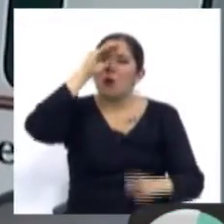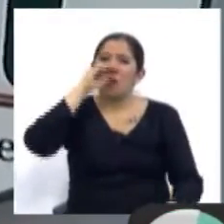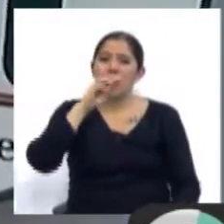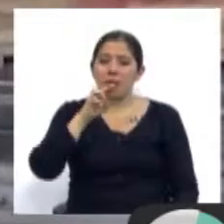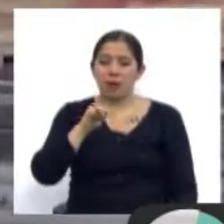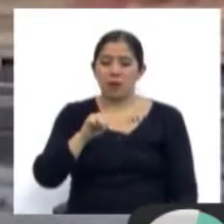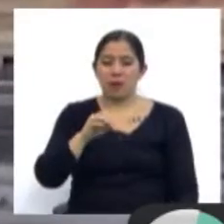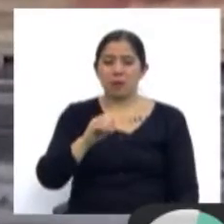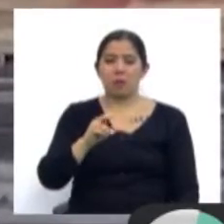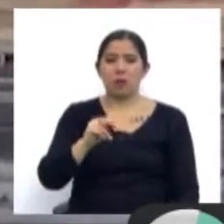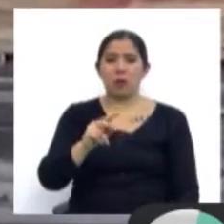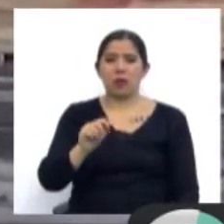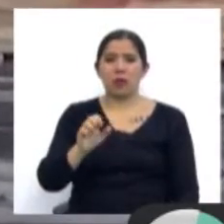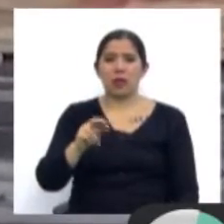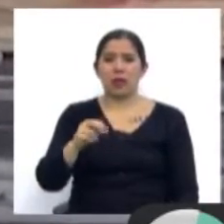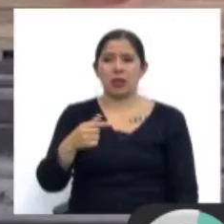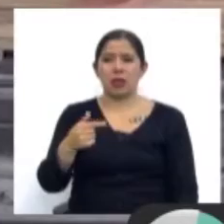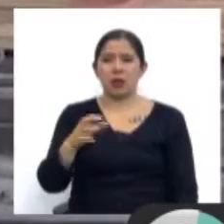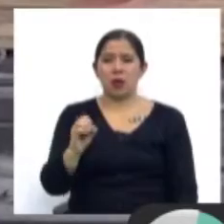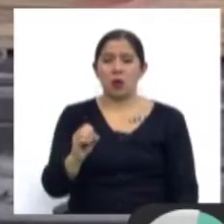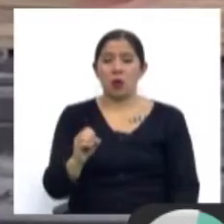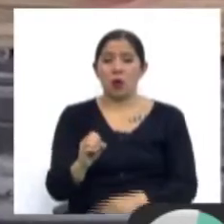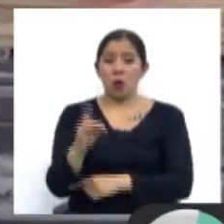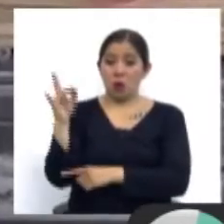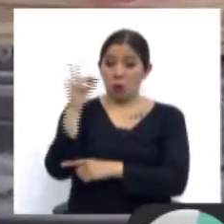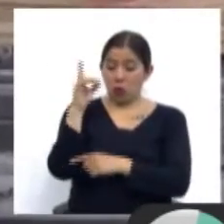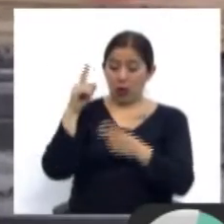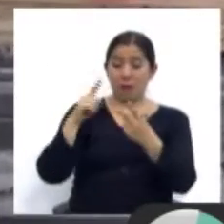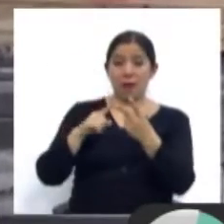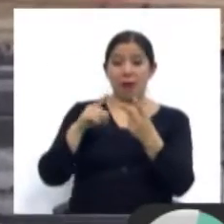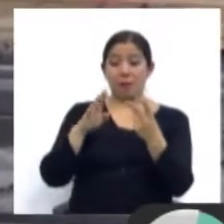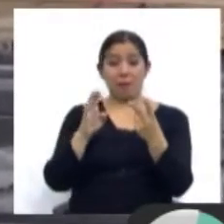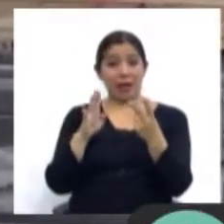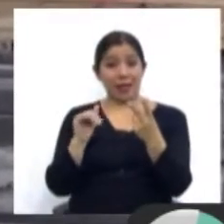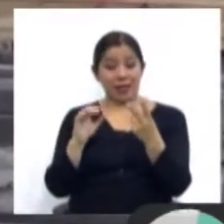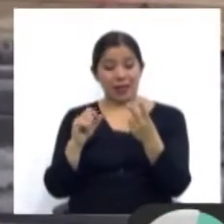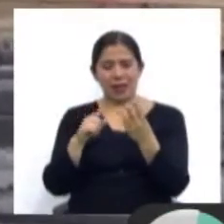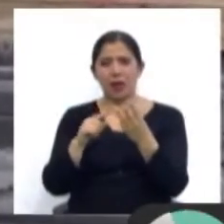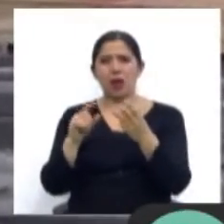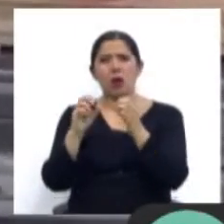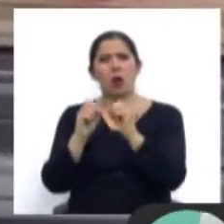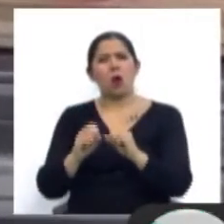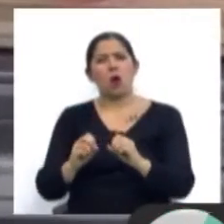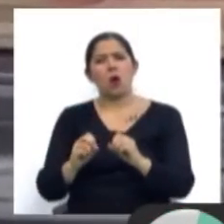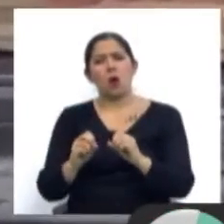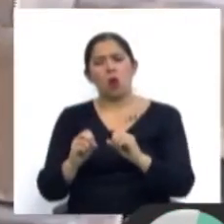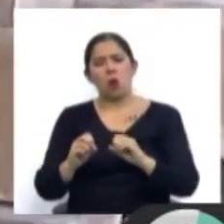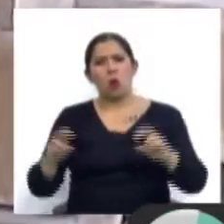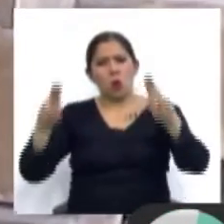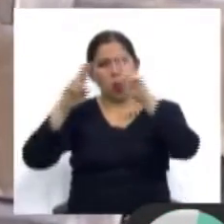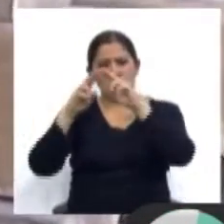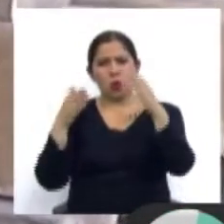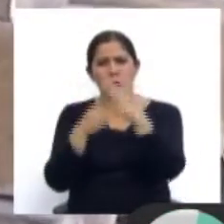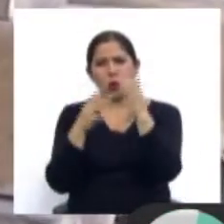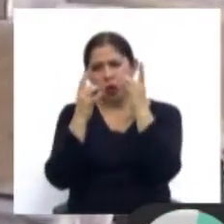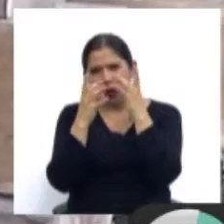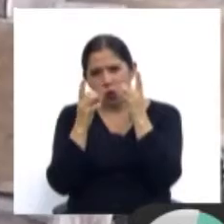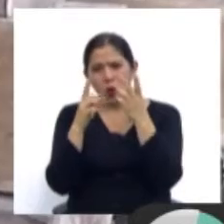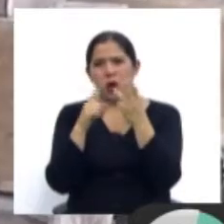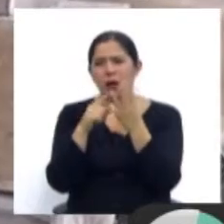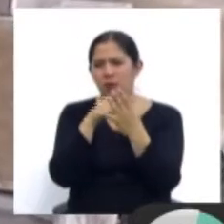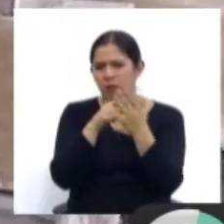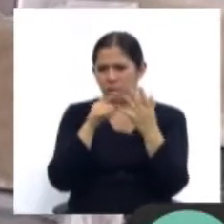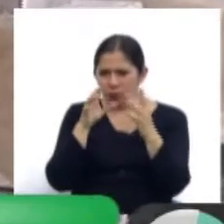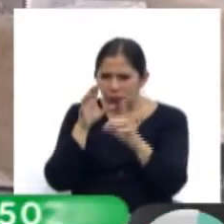Dos operativos coordinados entre Bolivia, Bélgica y la Organización de las Naciones Unidas contra la Droga y el Delito lograron el secuestro